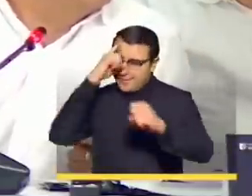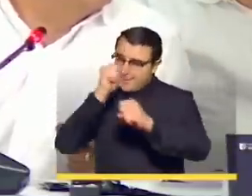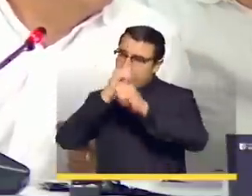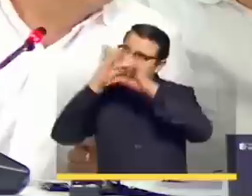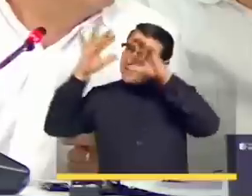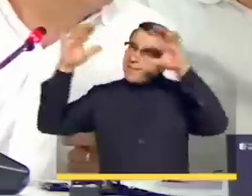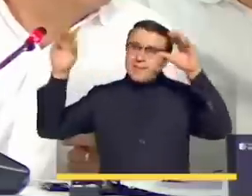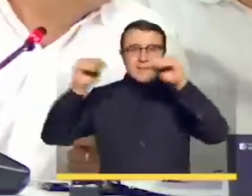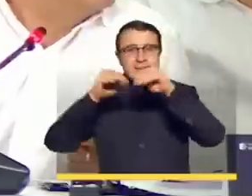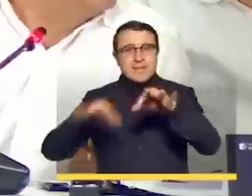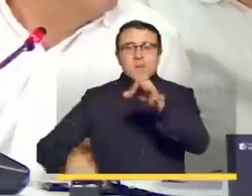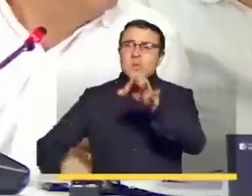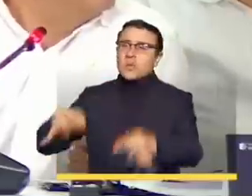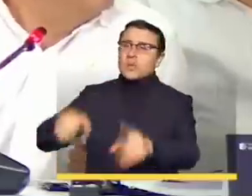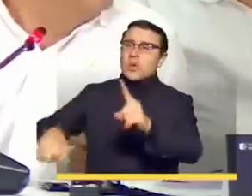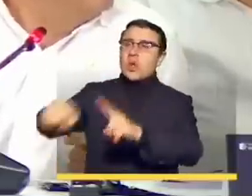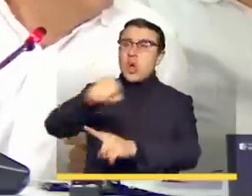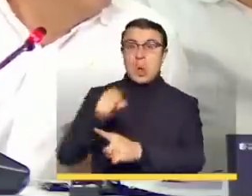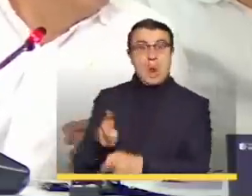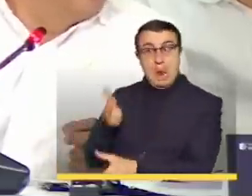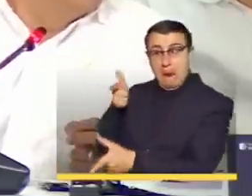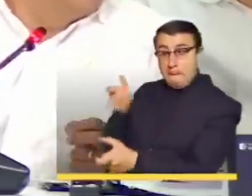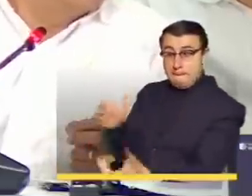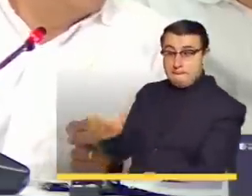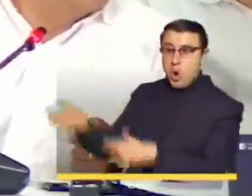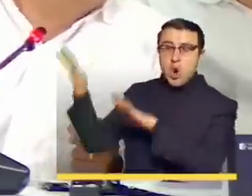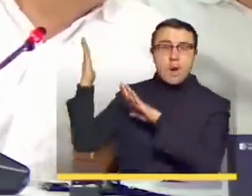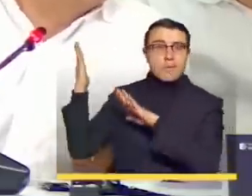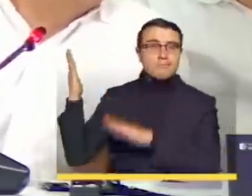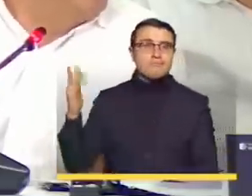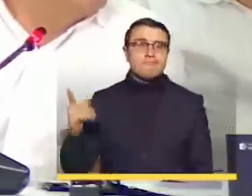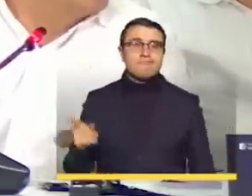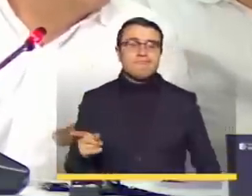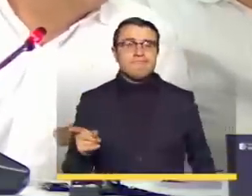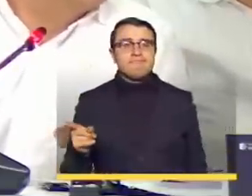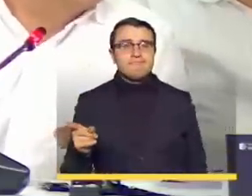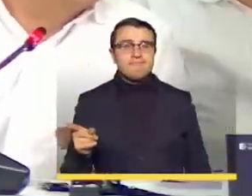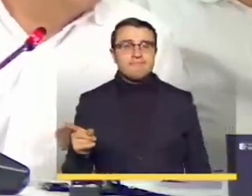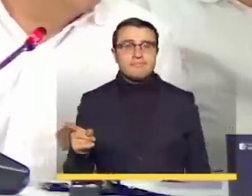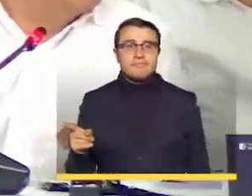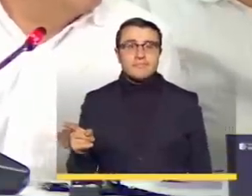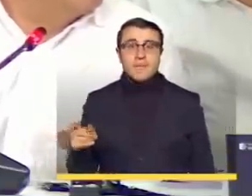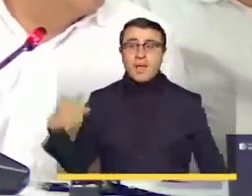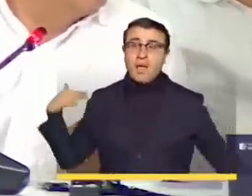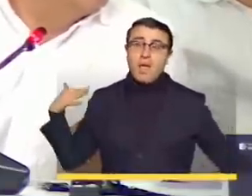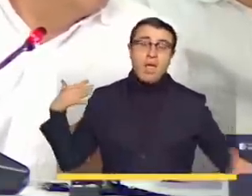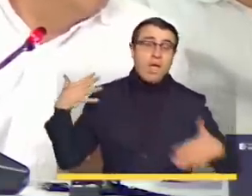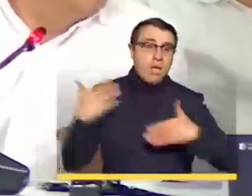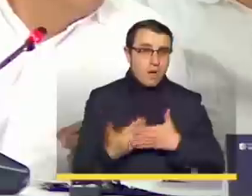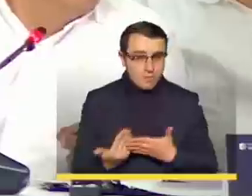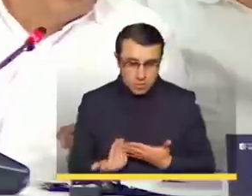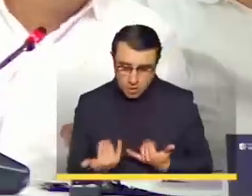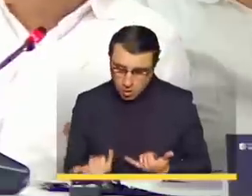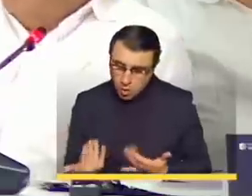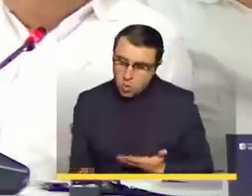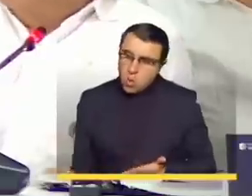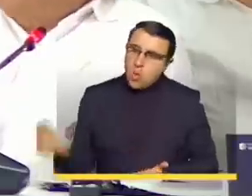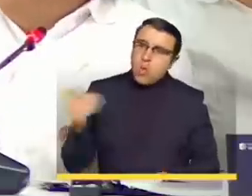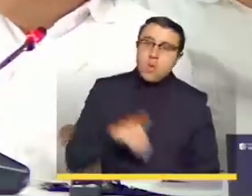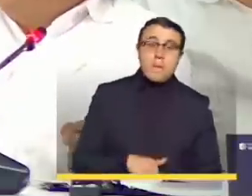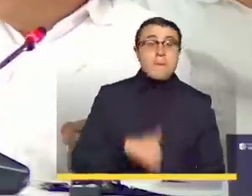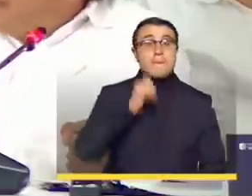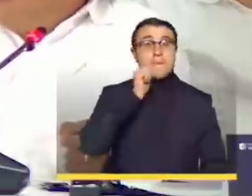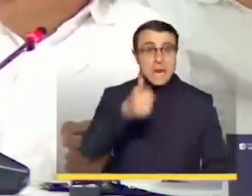a su pueblo con la justicia social. Ahí acabaron un camino que hasta ahora retomamos. Por eso